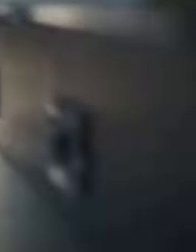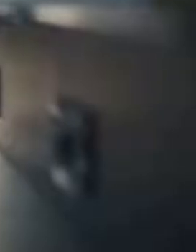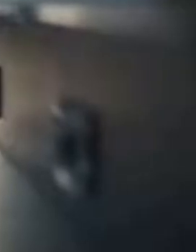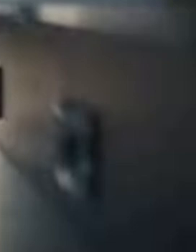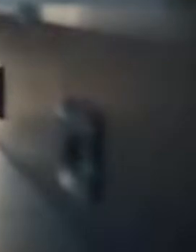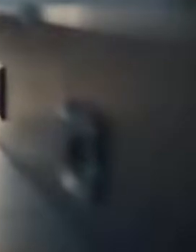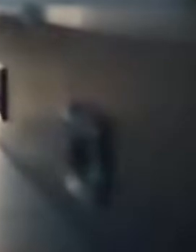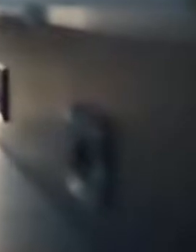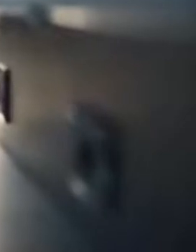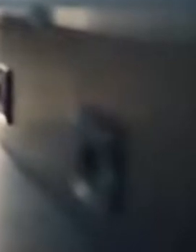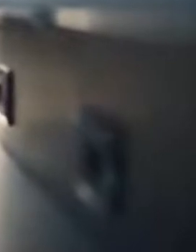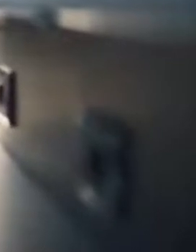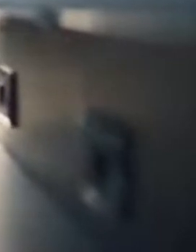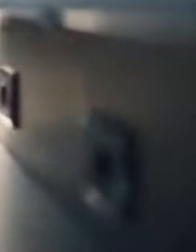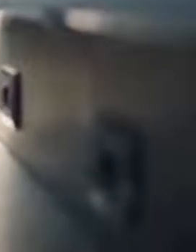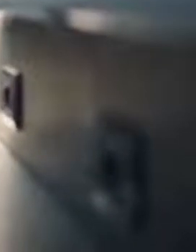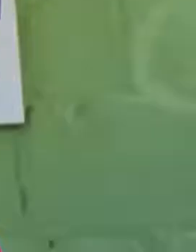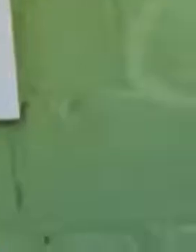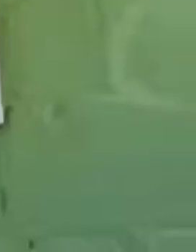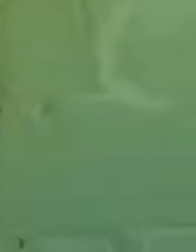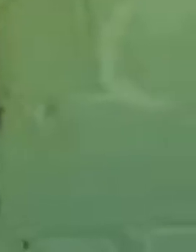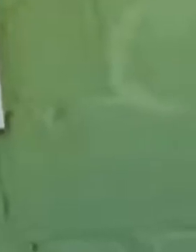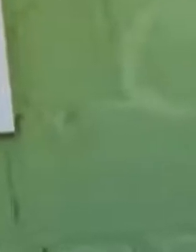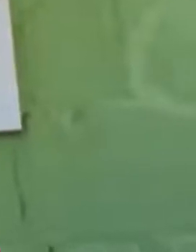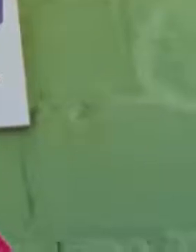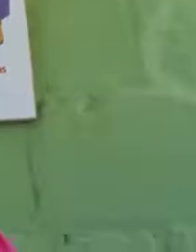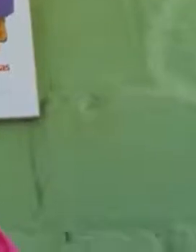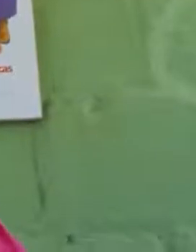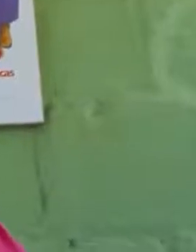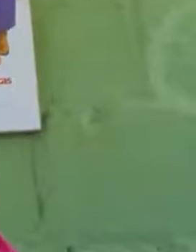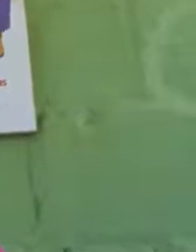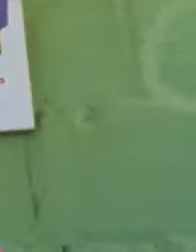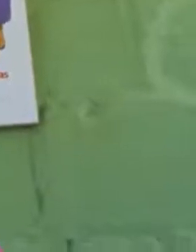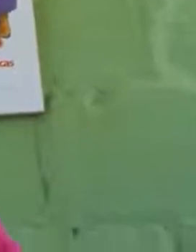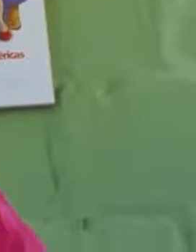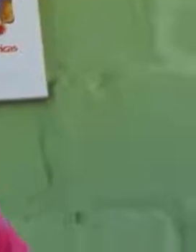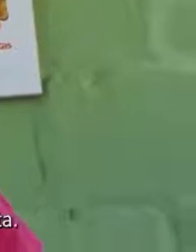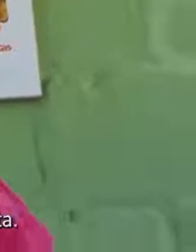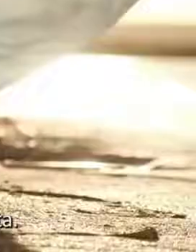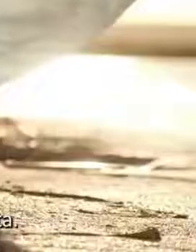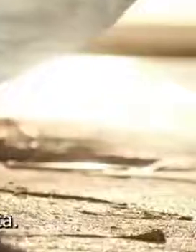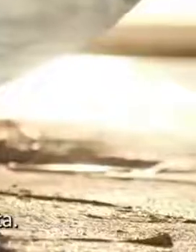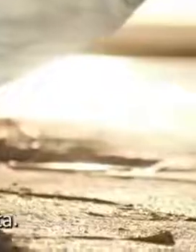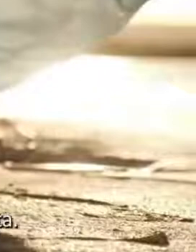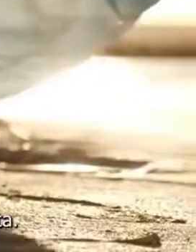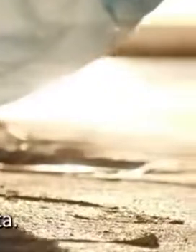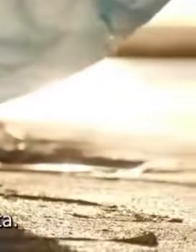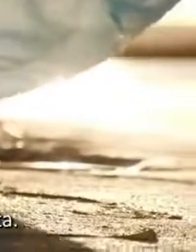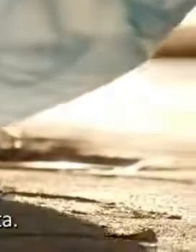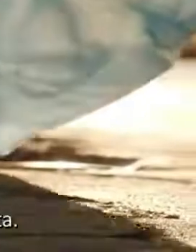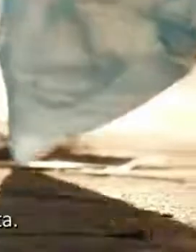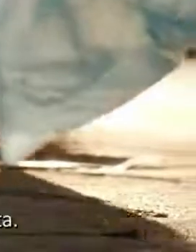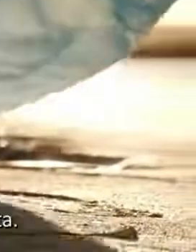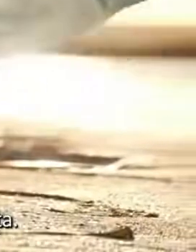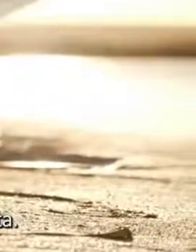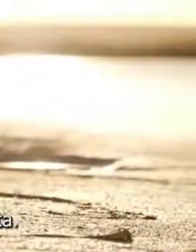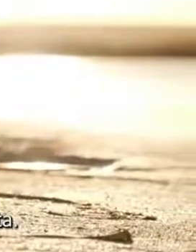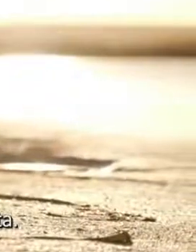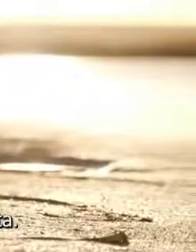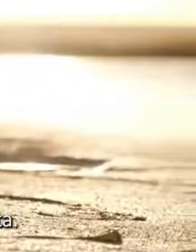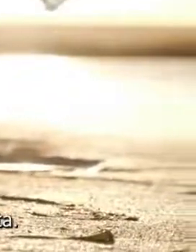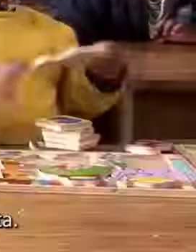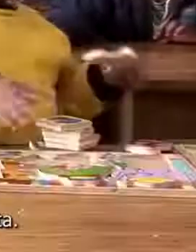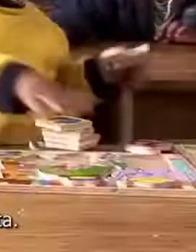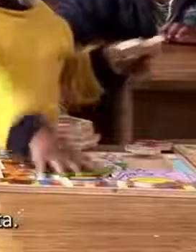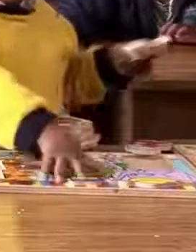La educación es una de las herramientas clave para hacer frente a la desigualdad y la exclusión, y también para remediar el daño sufrido por